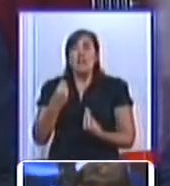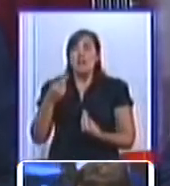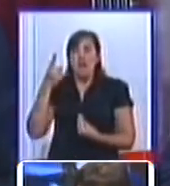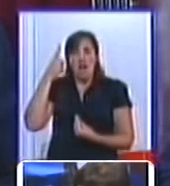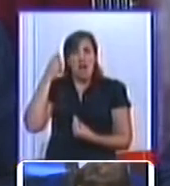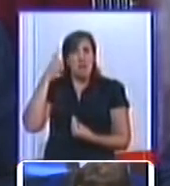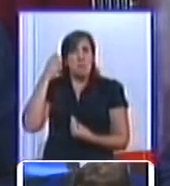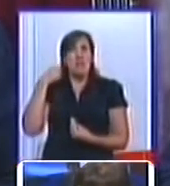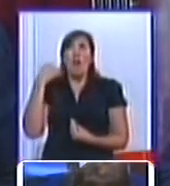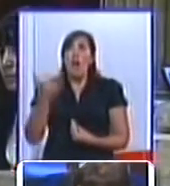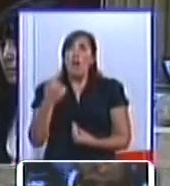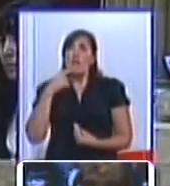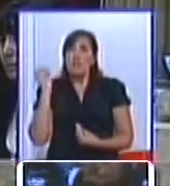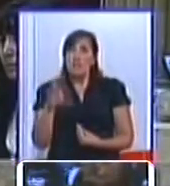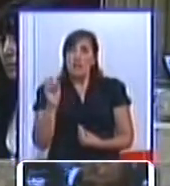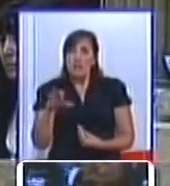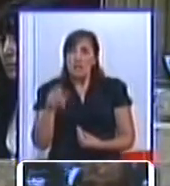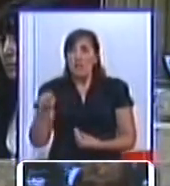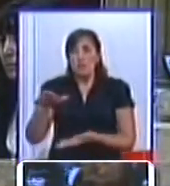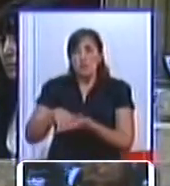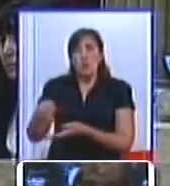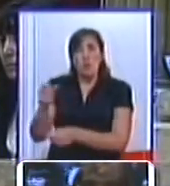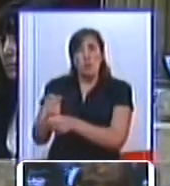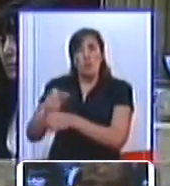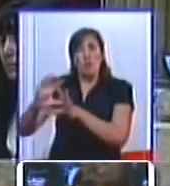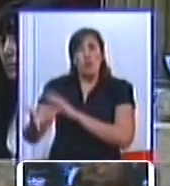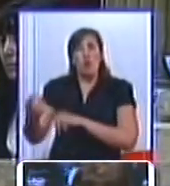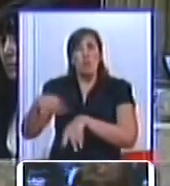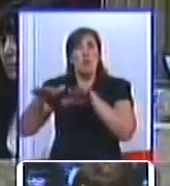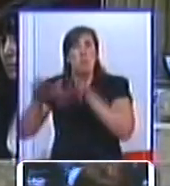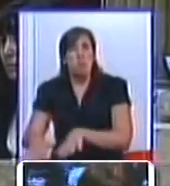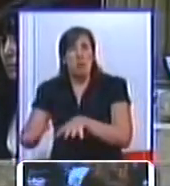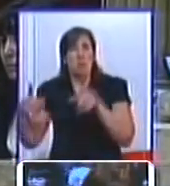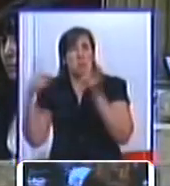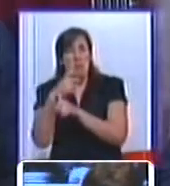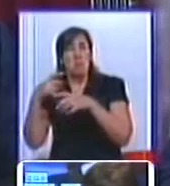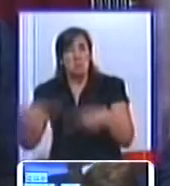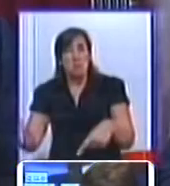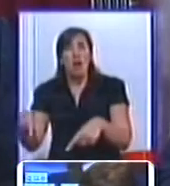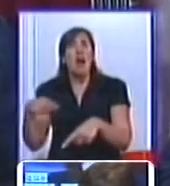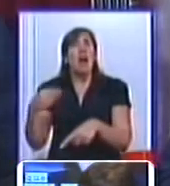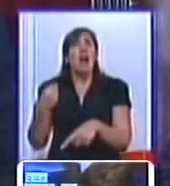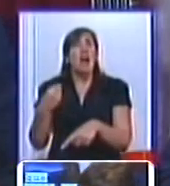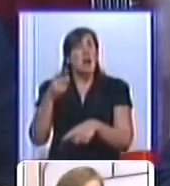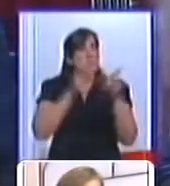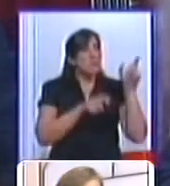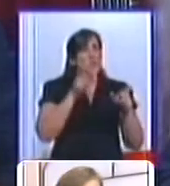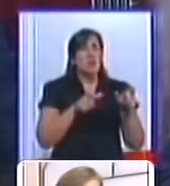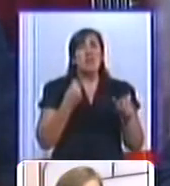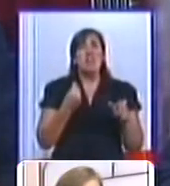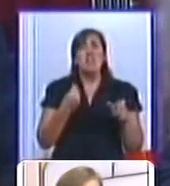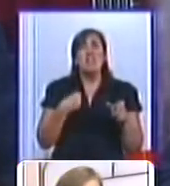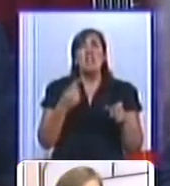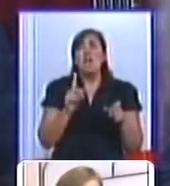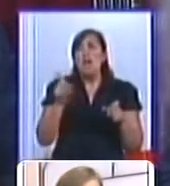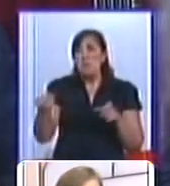críticas pivotean sobre estas prácticas, porque en realidad no es eso lo que les molesta, porque los que critican eso no necesitan